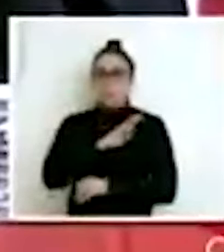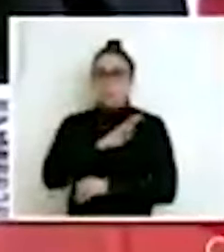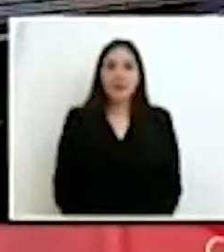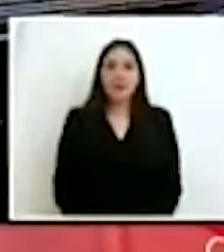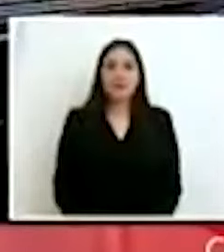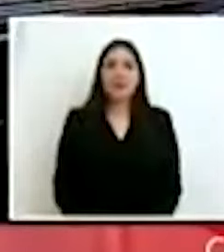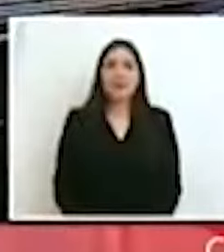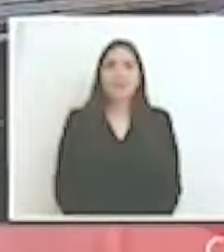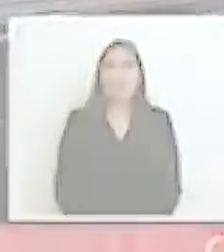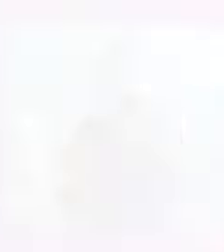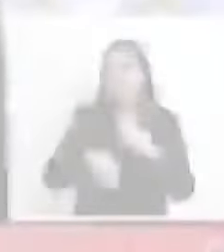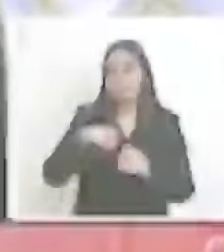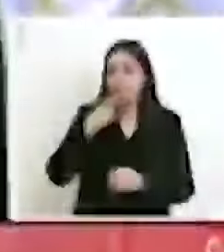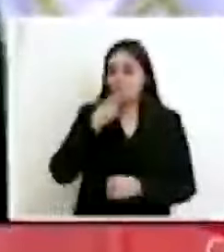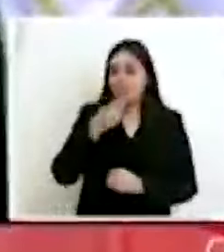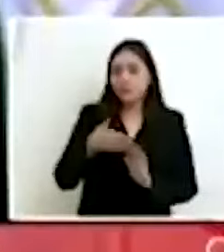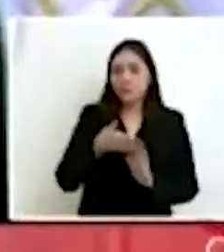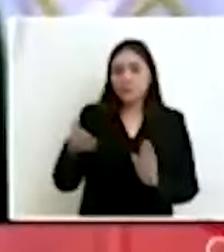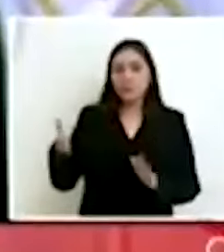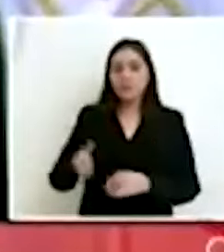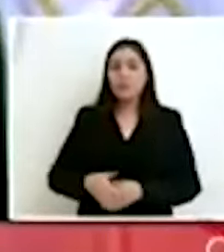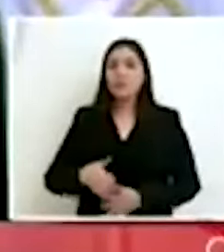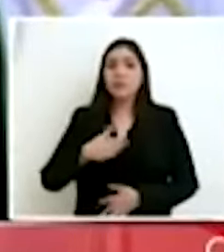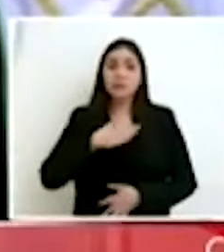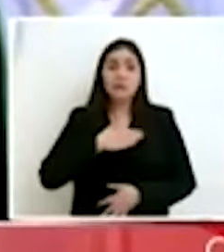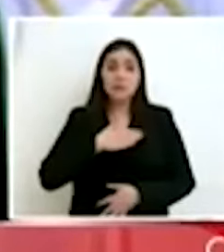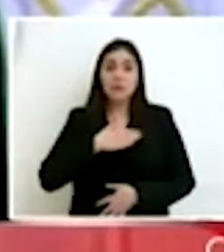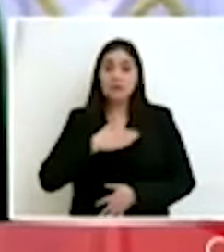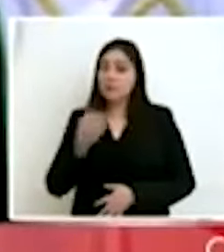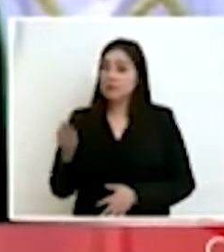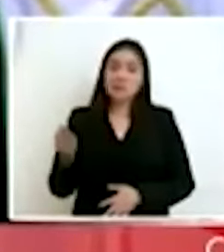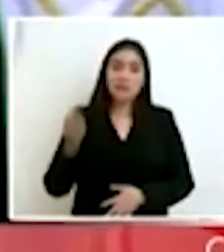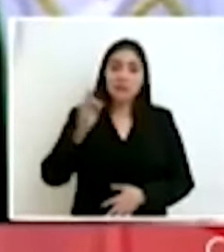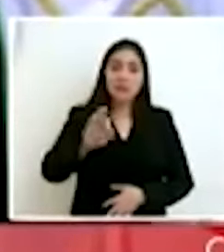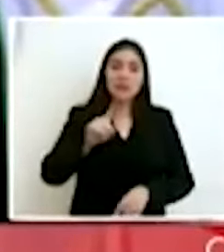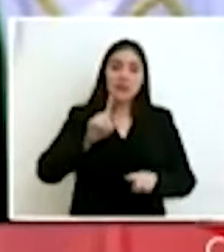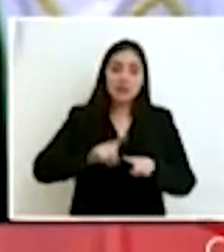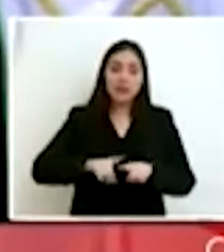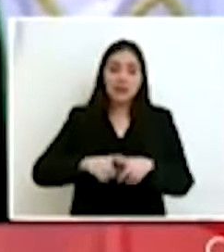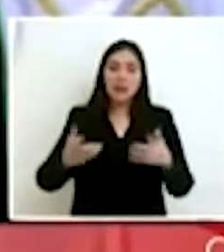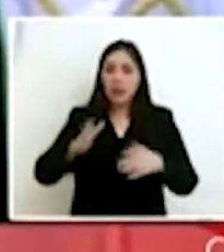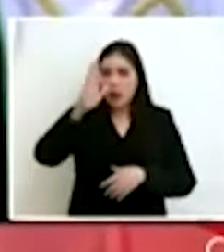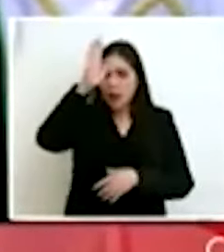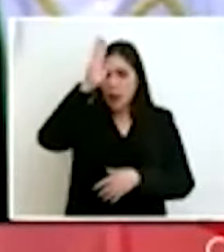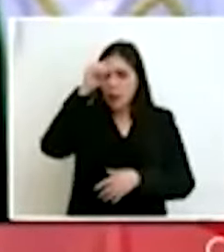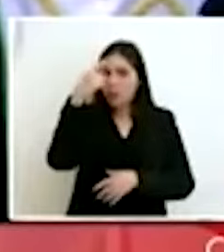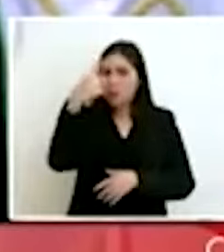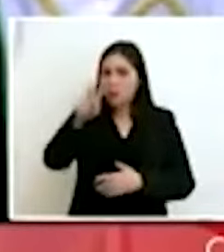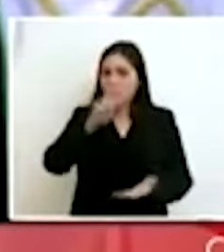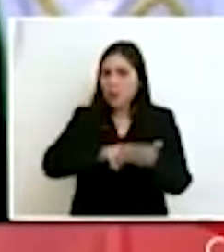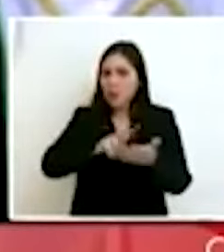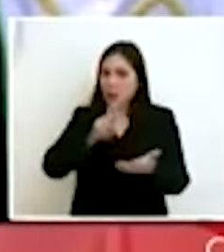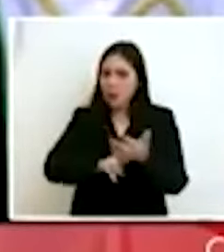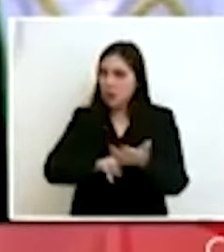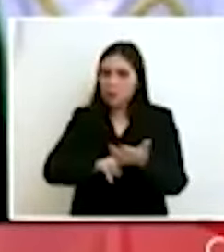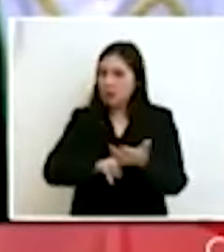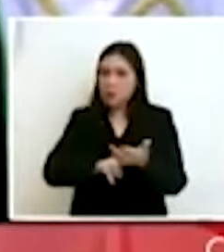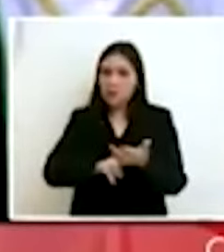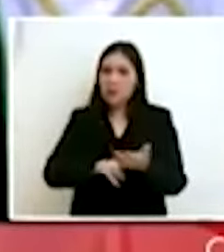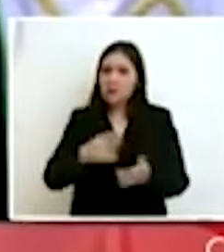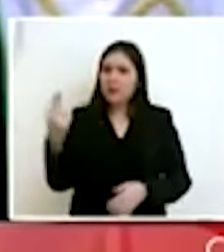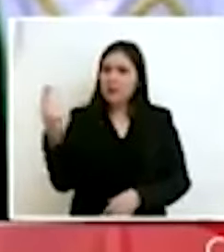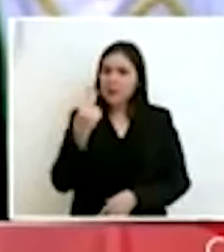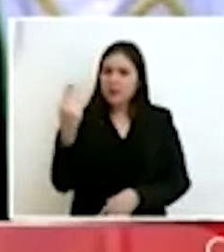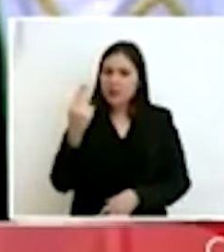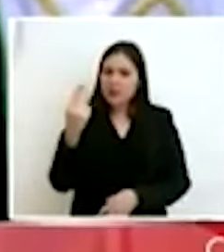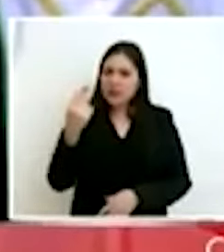ilegalmente durante más de 12 horas para evitar que viniera a votar contra la mal llamada reforma. ¿Retuvieron al senador? A